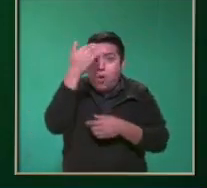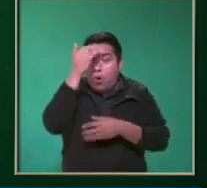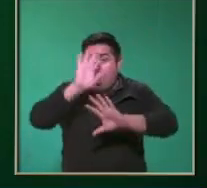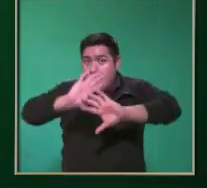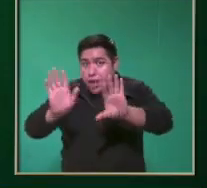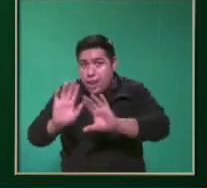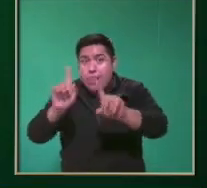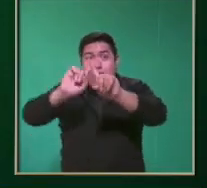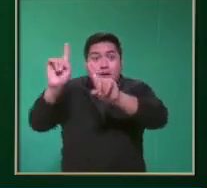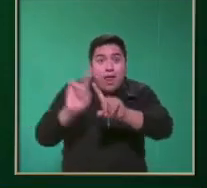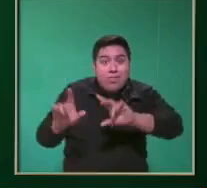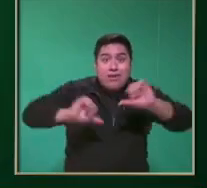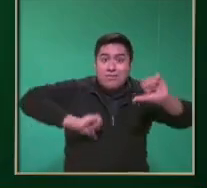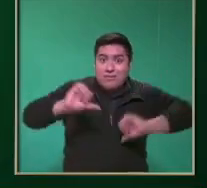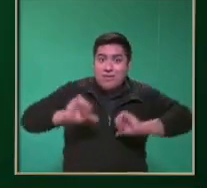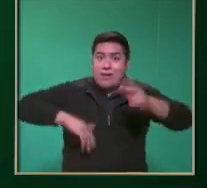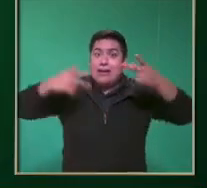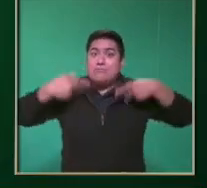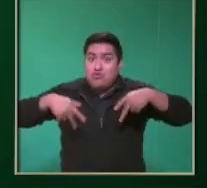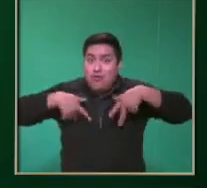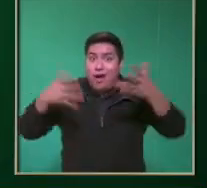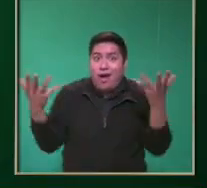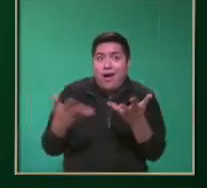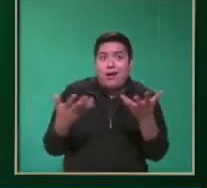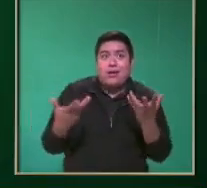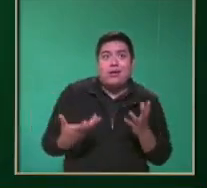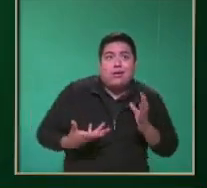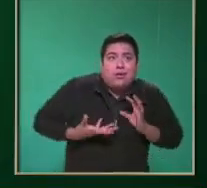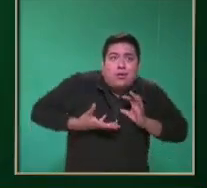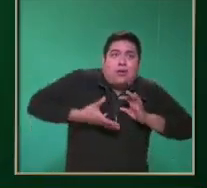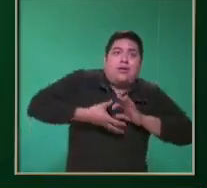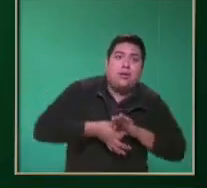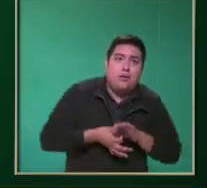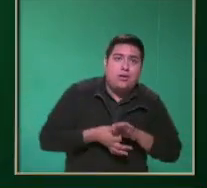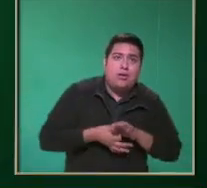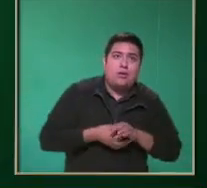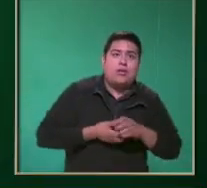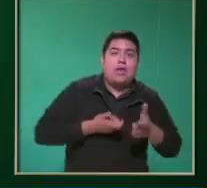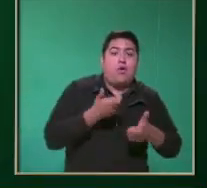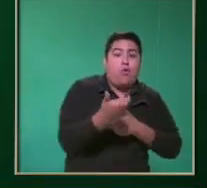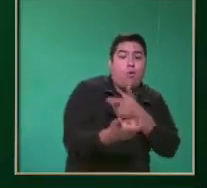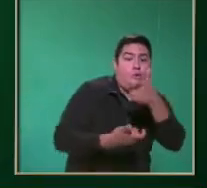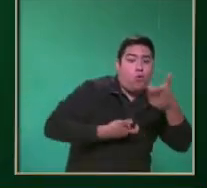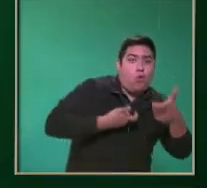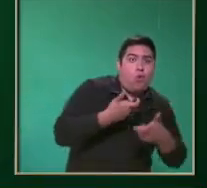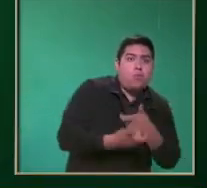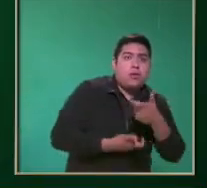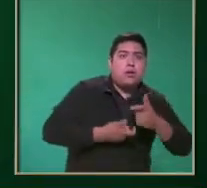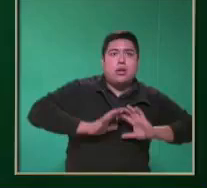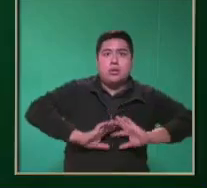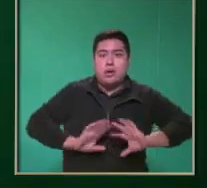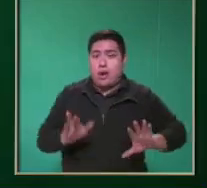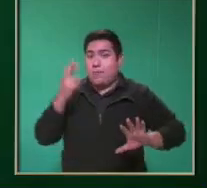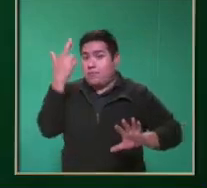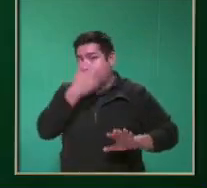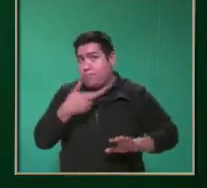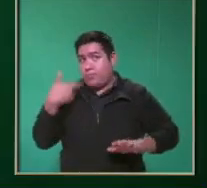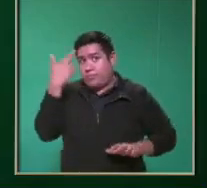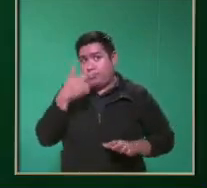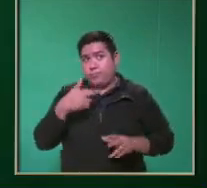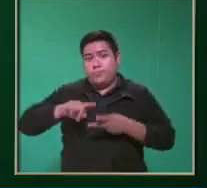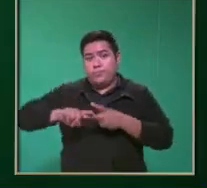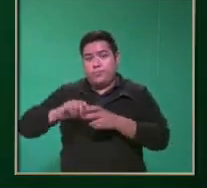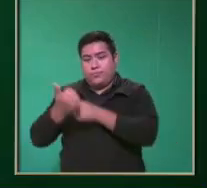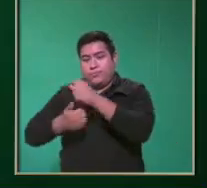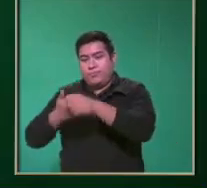las actividades humanas que se relacionan con las actividades económicas que ya revisamos al inicio del ciclo, por